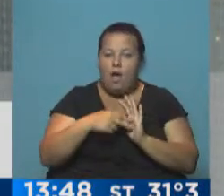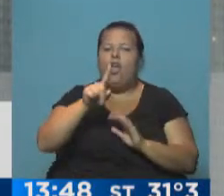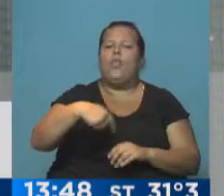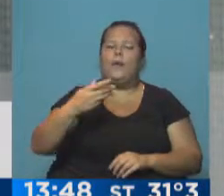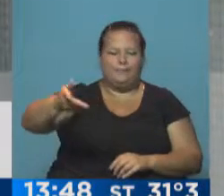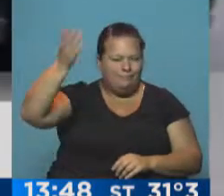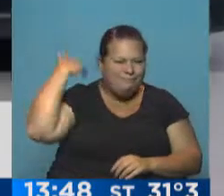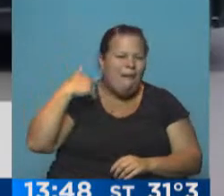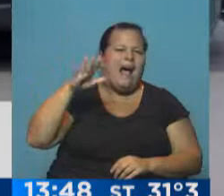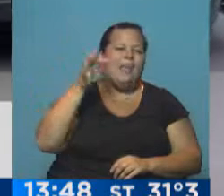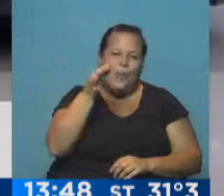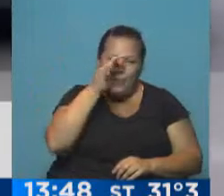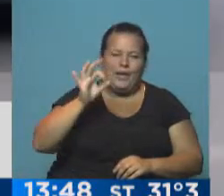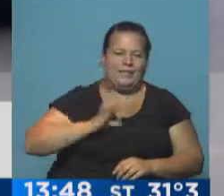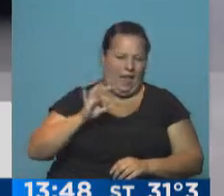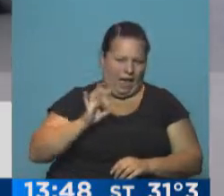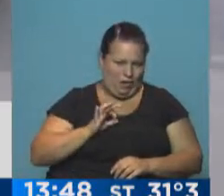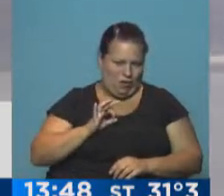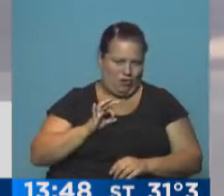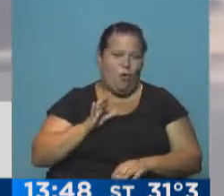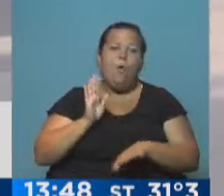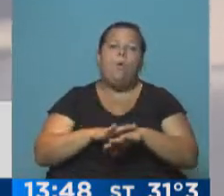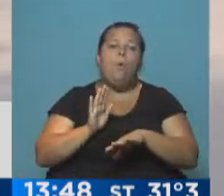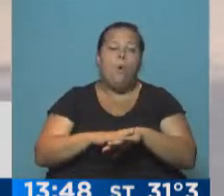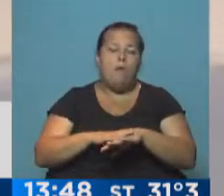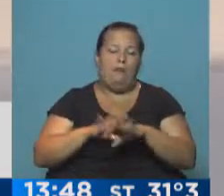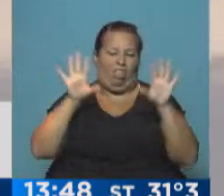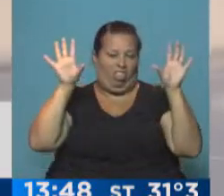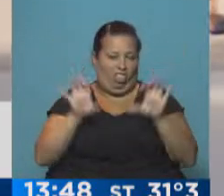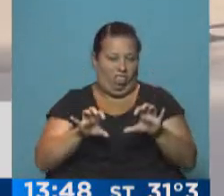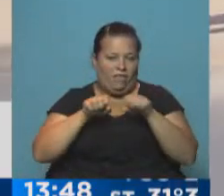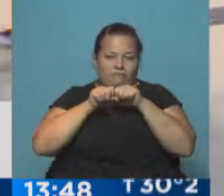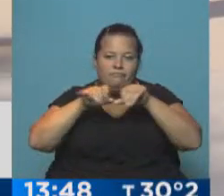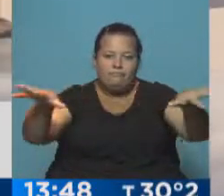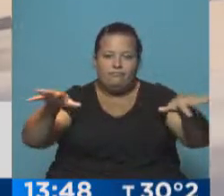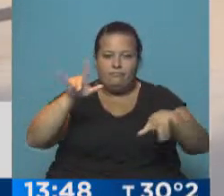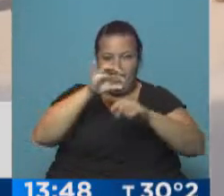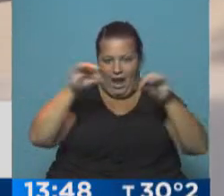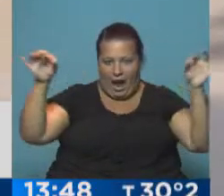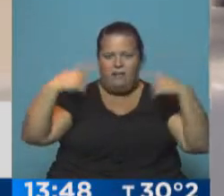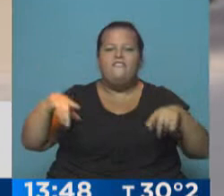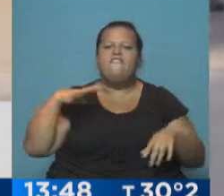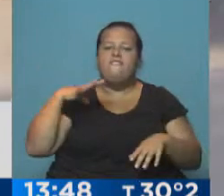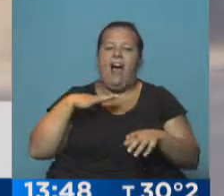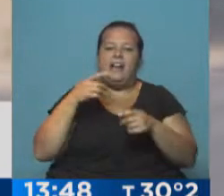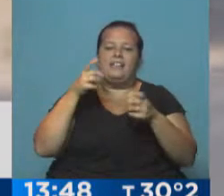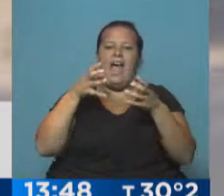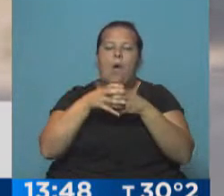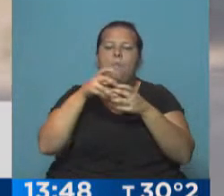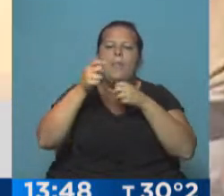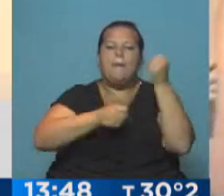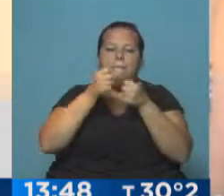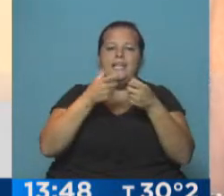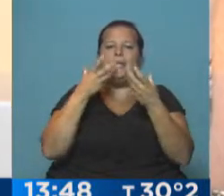desde hace más de 20 años y se debe al deterioro en el tendido de las redes y la falta de cuadrillas de las